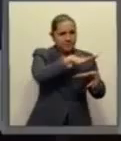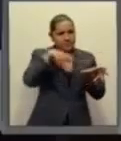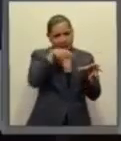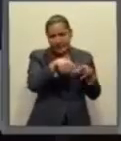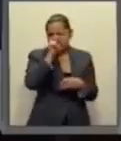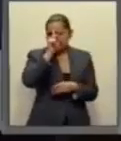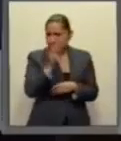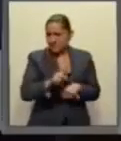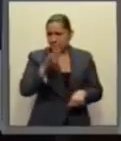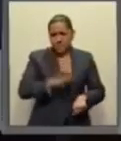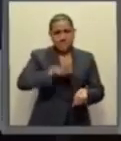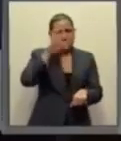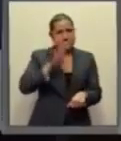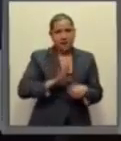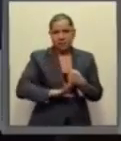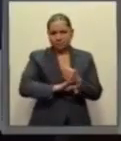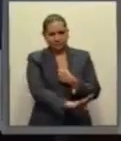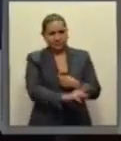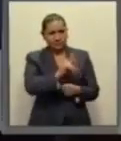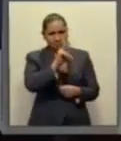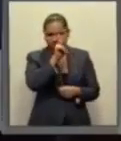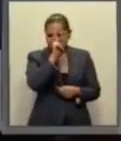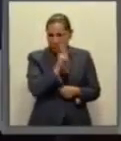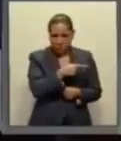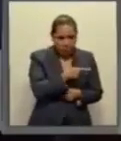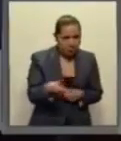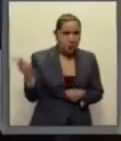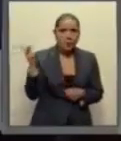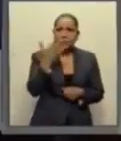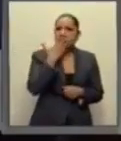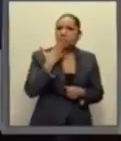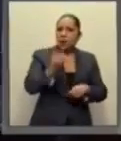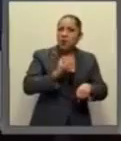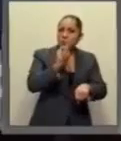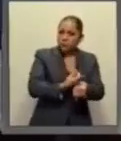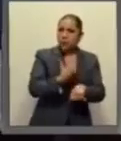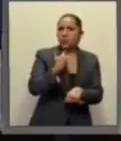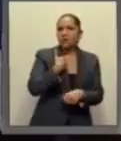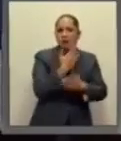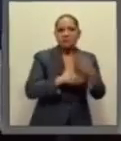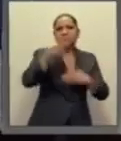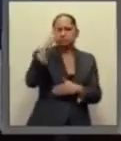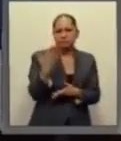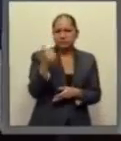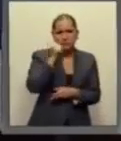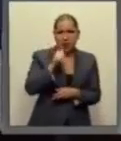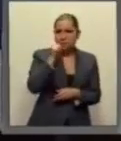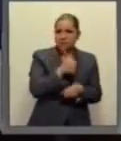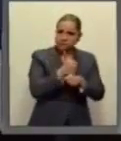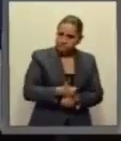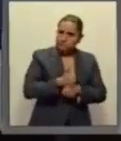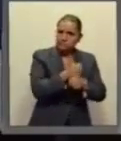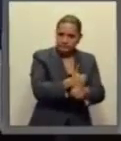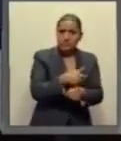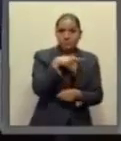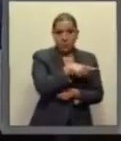hoy carecían de oportunidades reales que les permitieran romper ese cerco de miseria. Juárez tuvo la